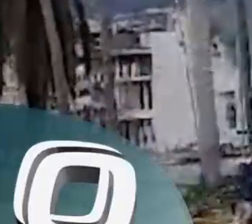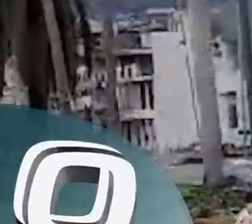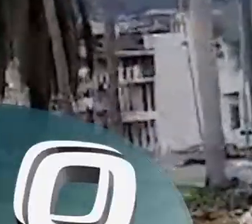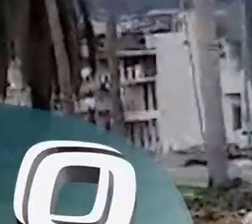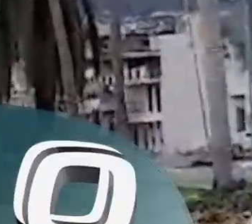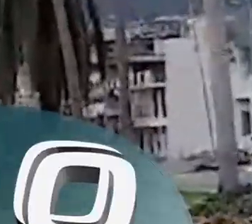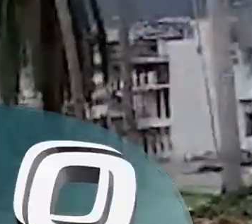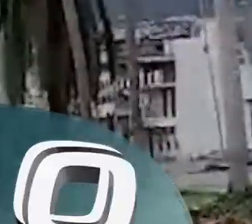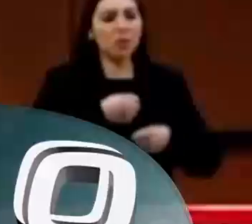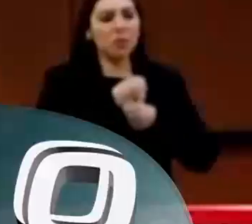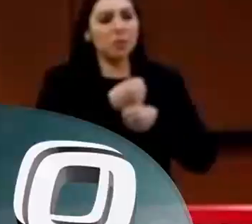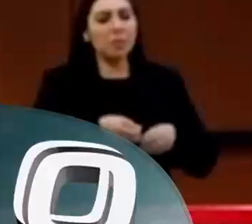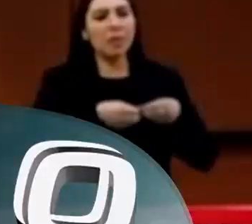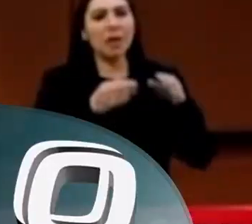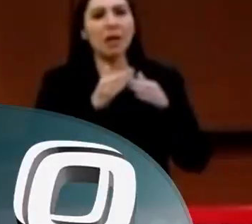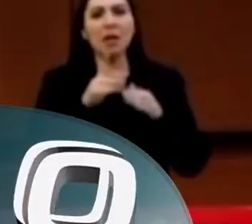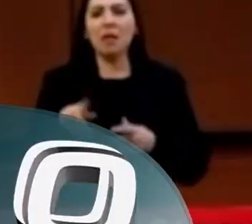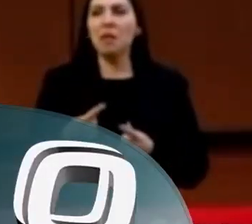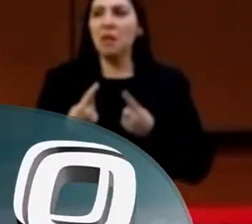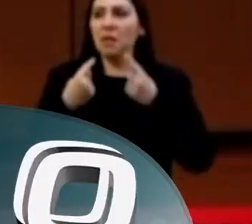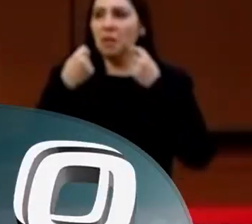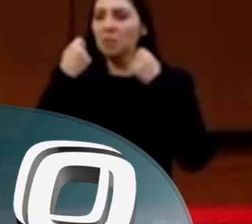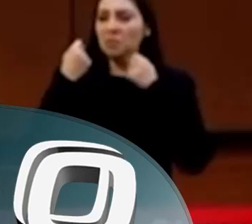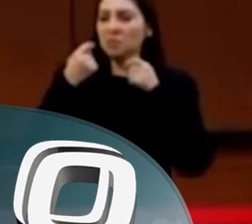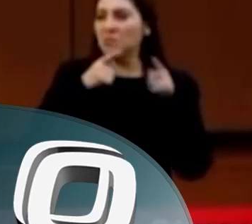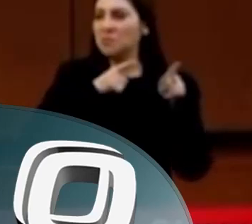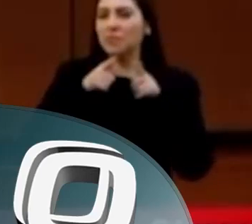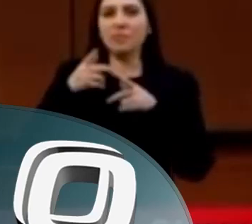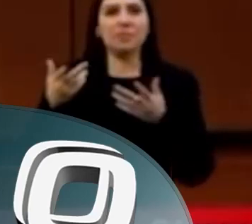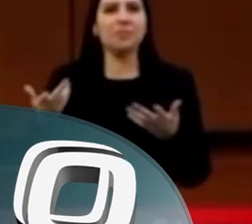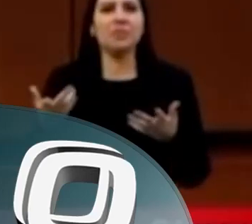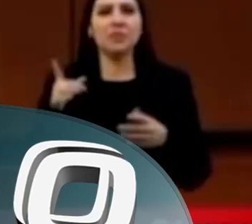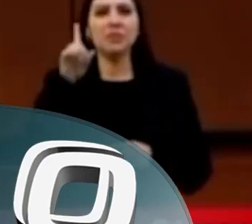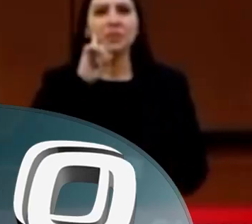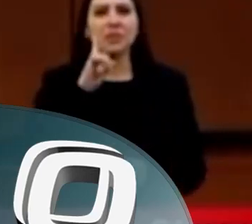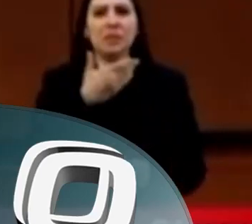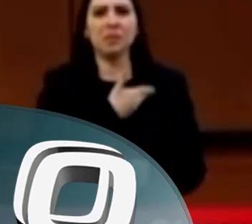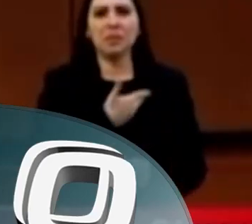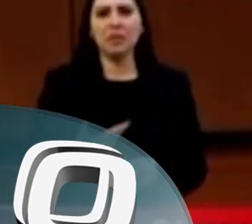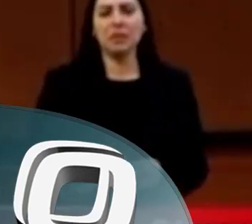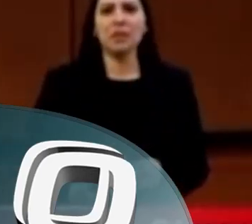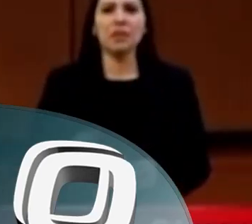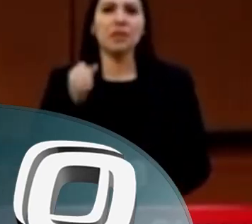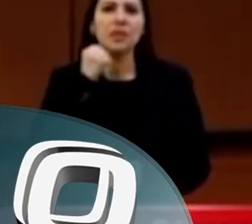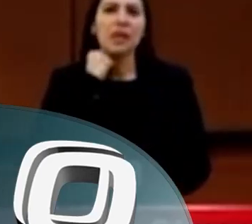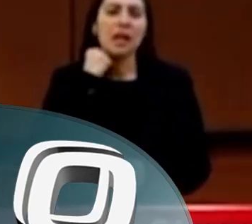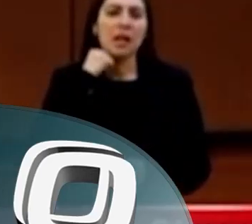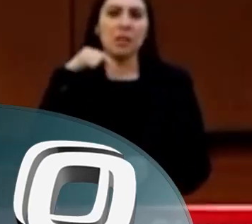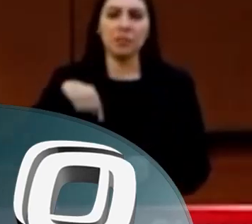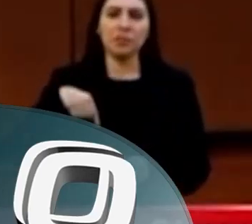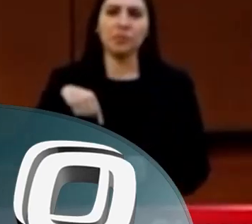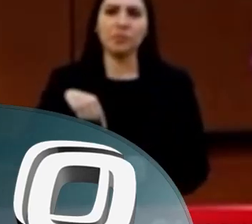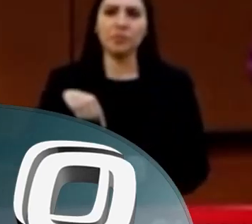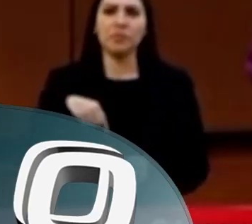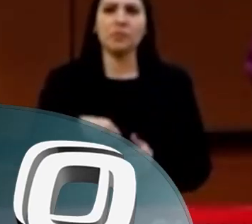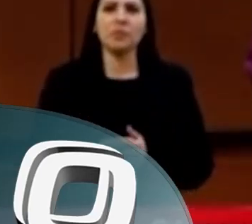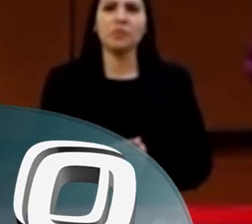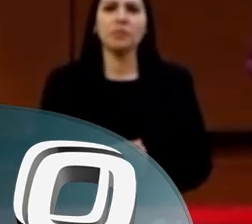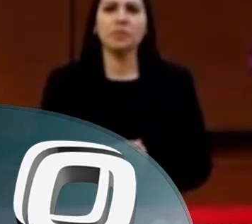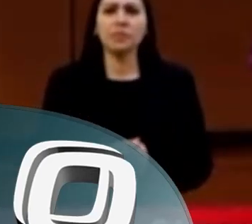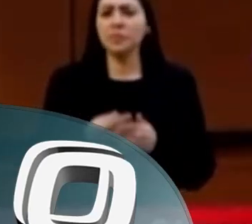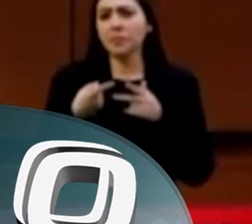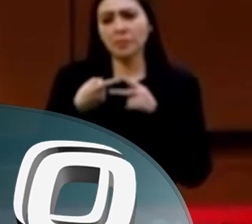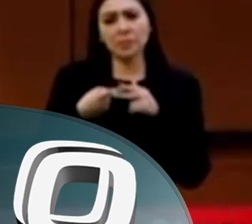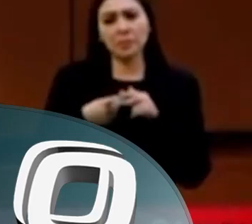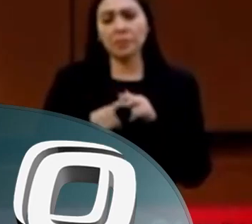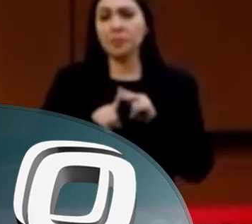usted. La presidenta del Senado de la República dio desde el